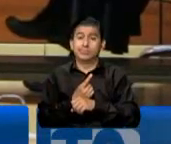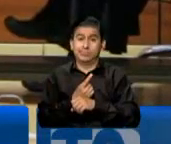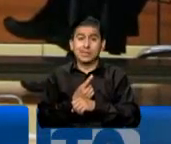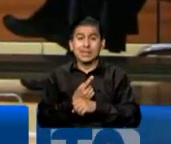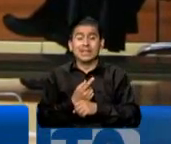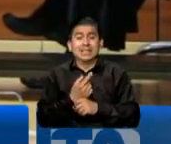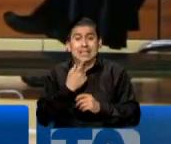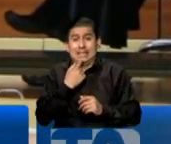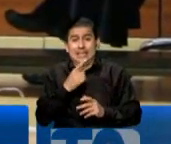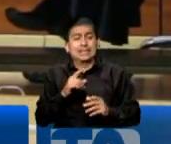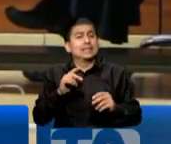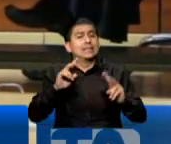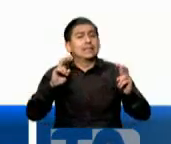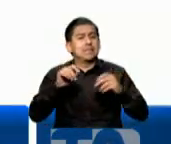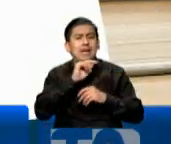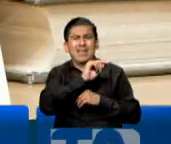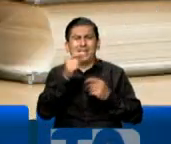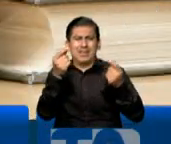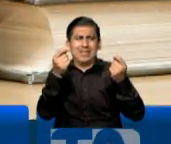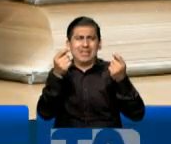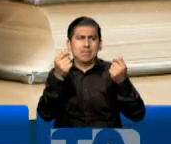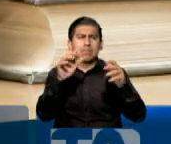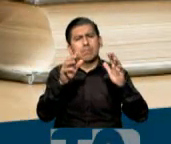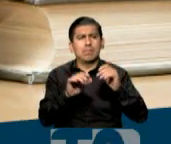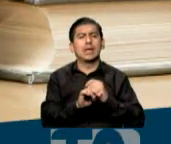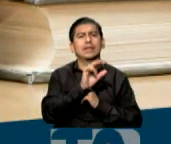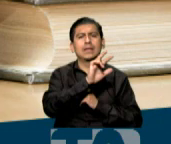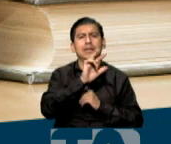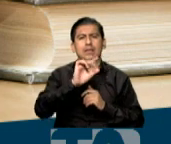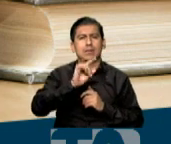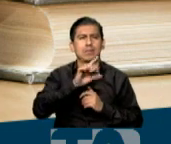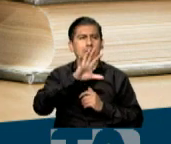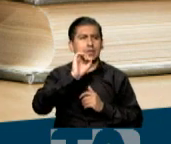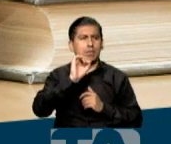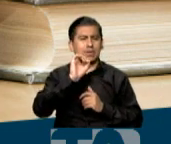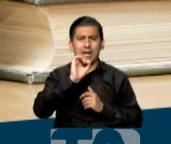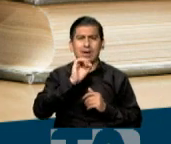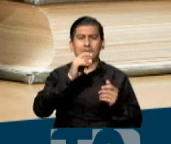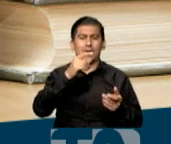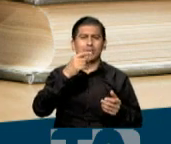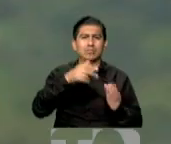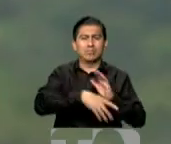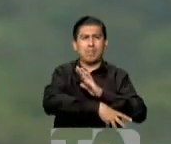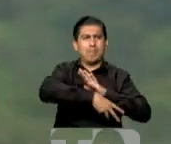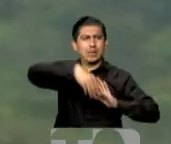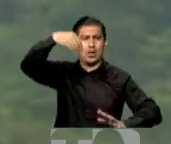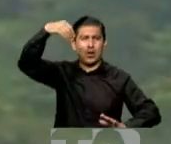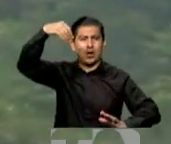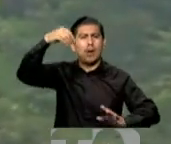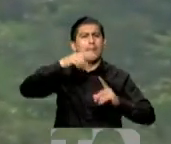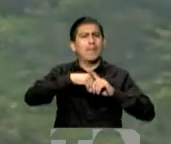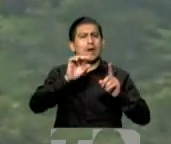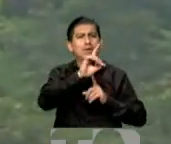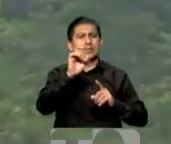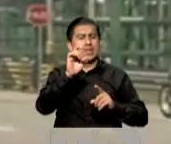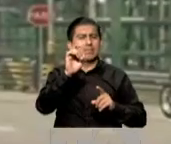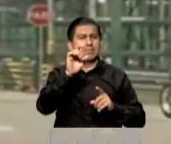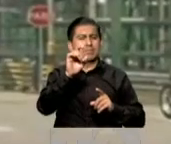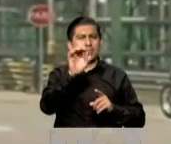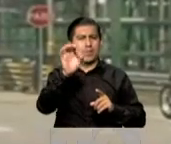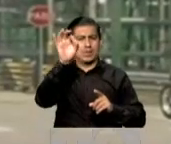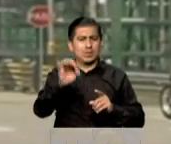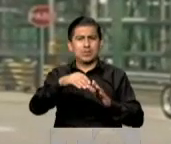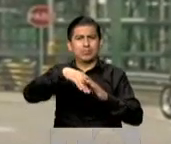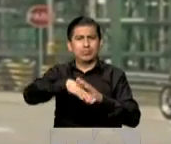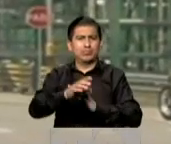se configura por el cálculo que estableció en $33.50 la tarifa por barril, sin tomar en cuenta el 100% de las reservas probadas